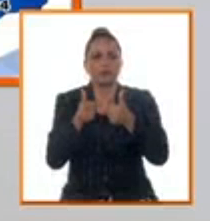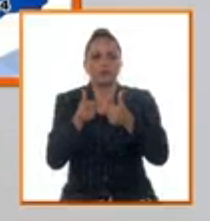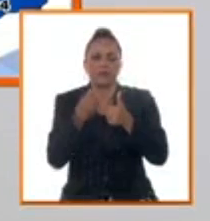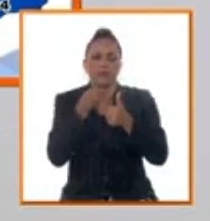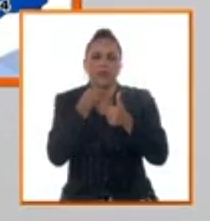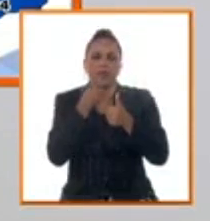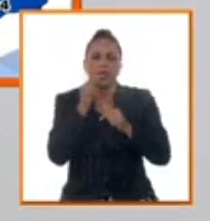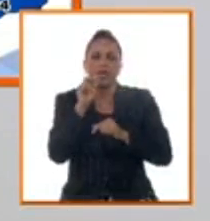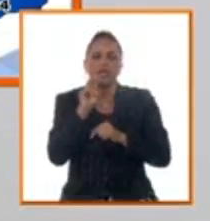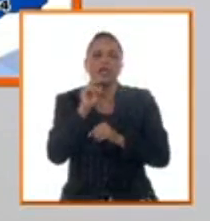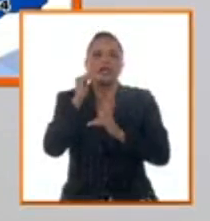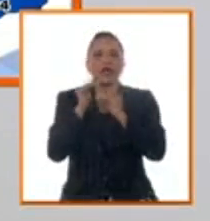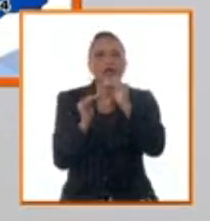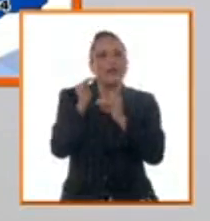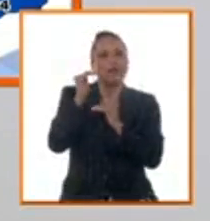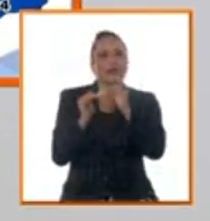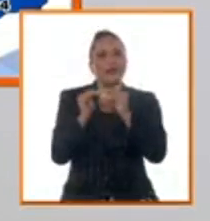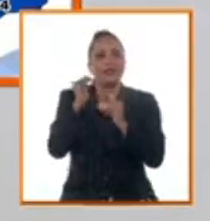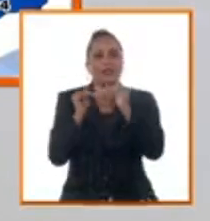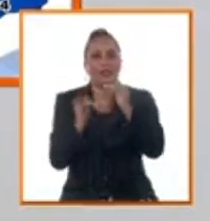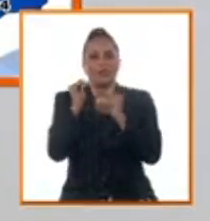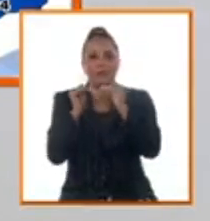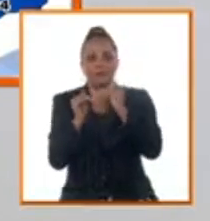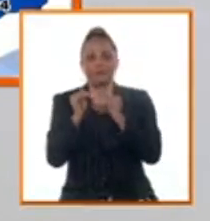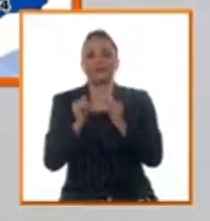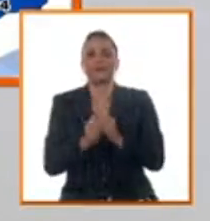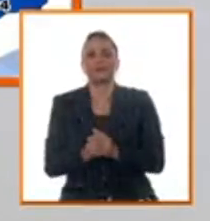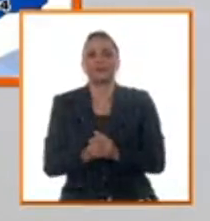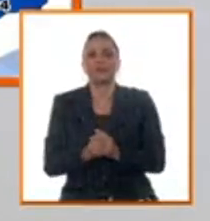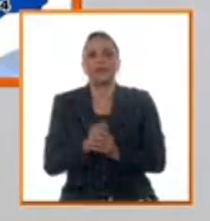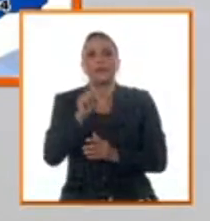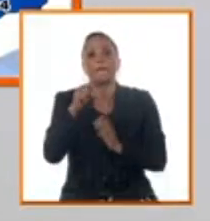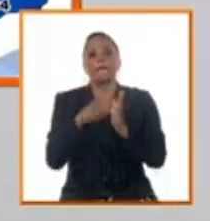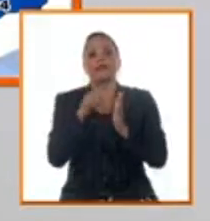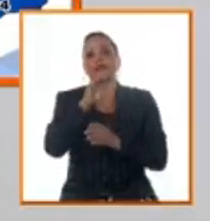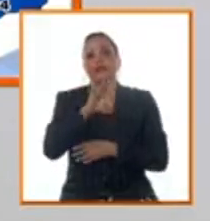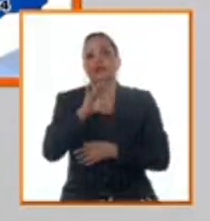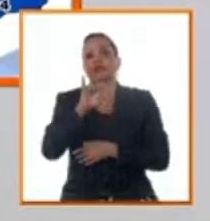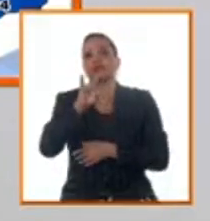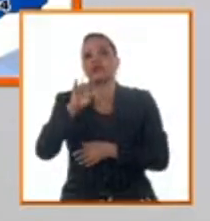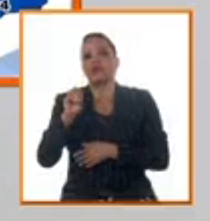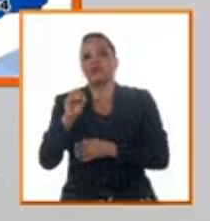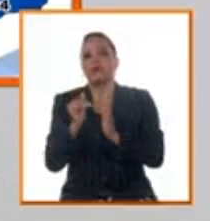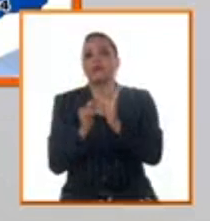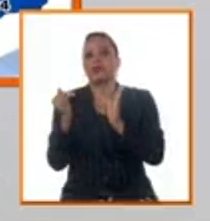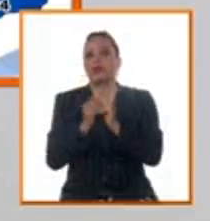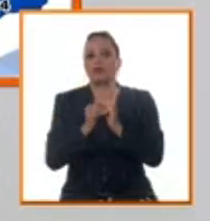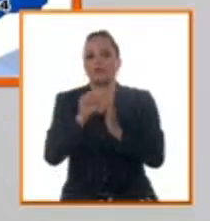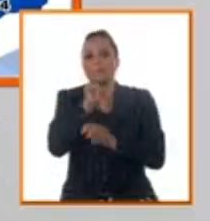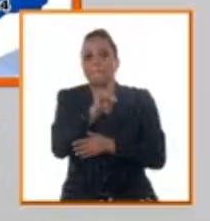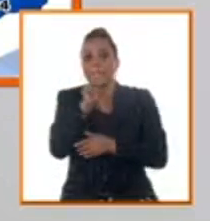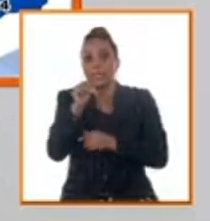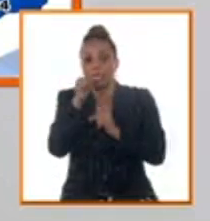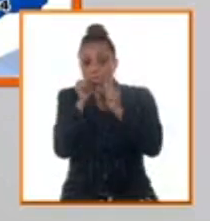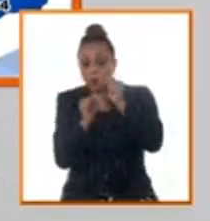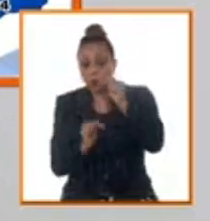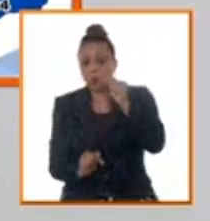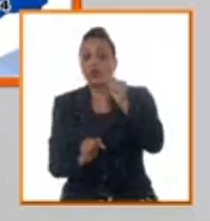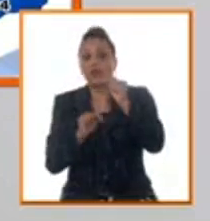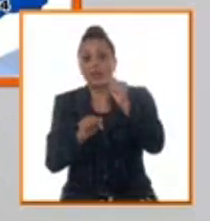este volumen de agua que ocurrió a partir de las intensas lluvias. Esos 1.890 millones de metros cúbicos